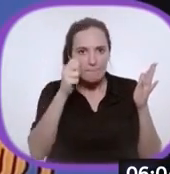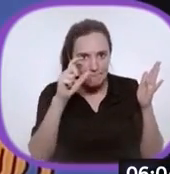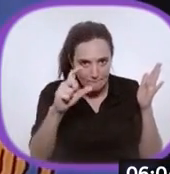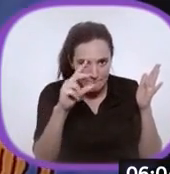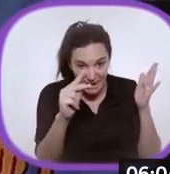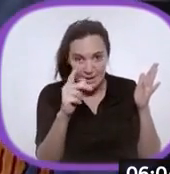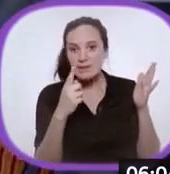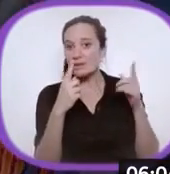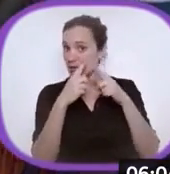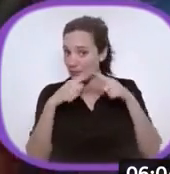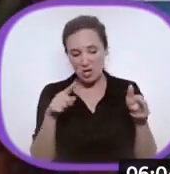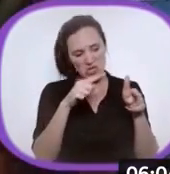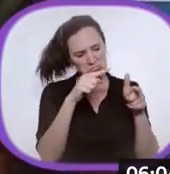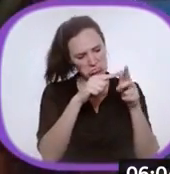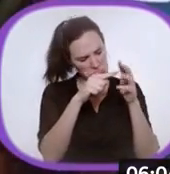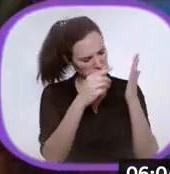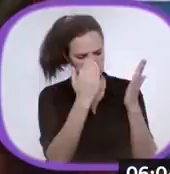tampoco.